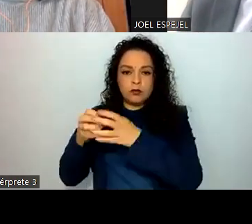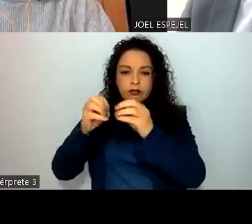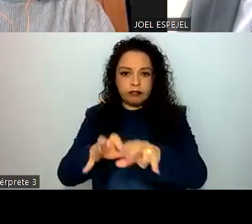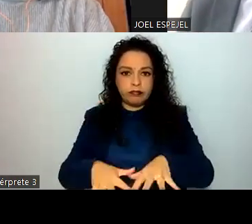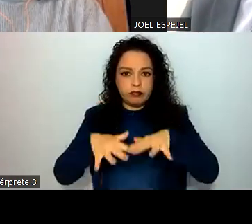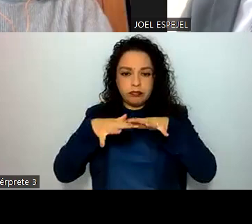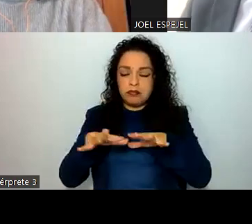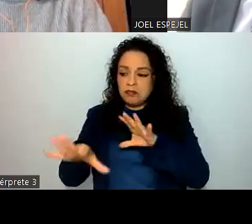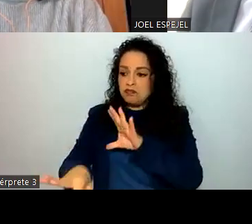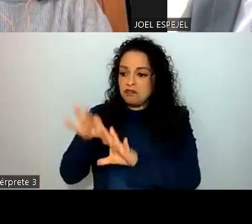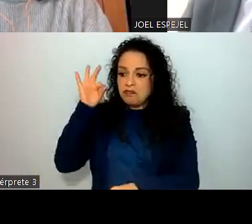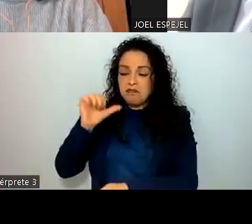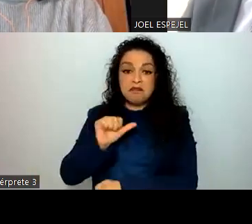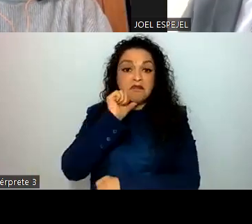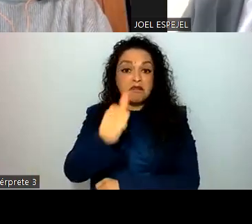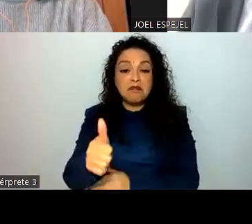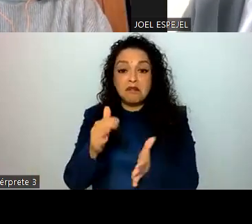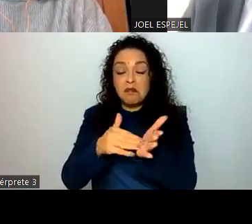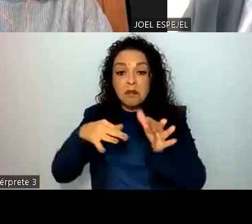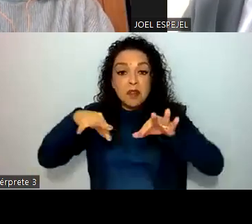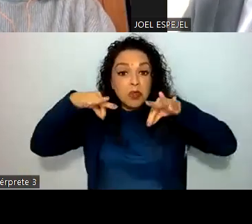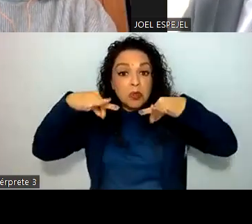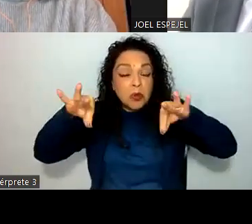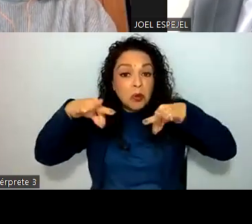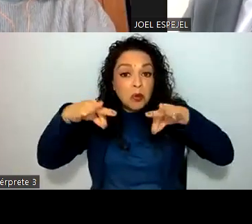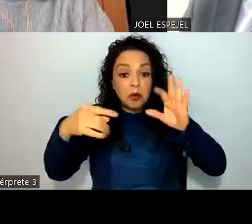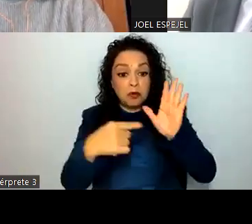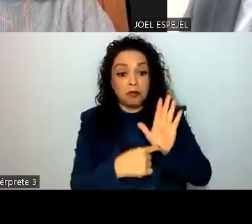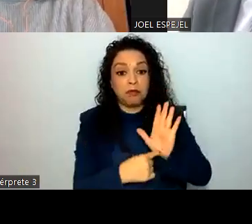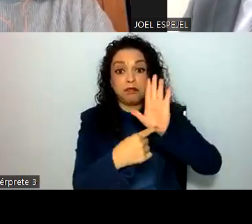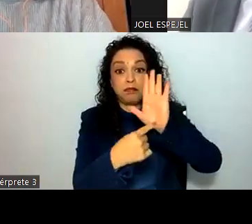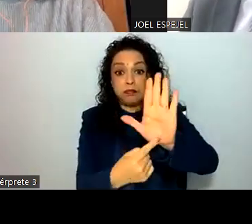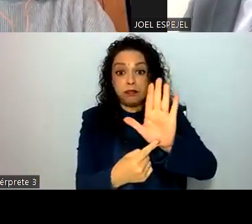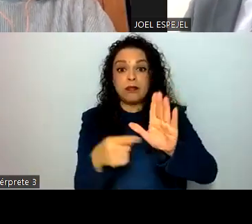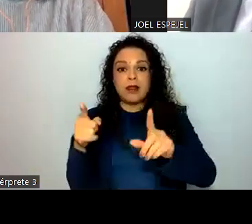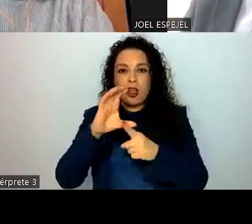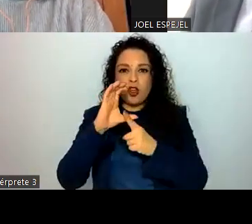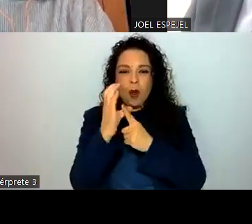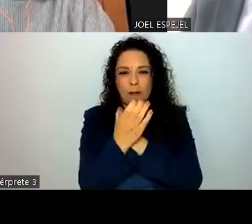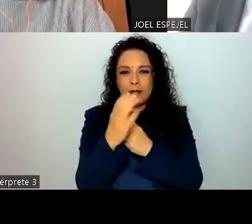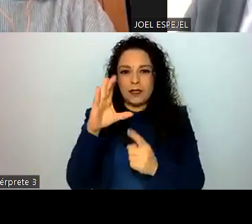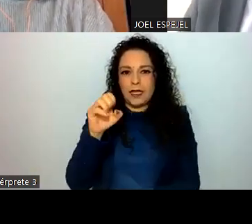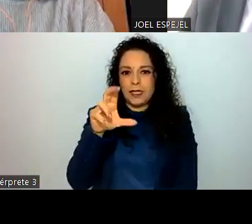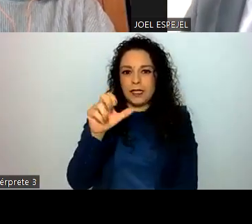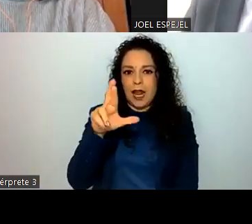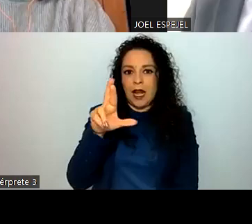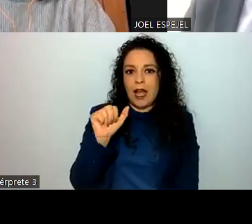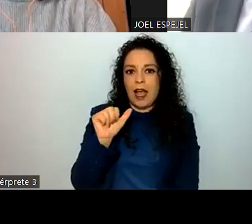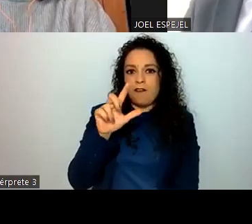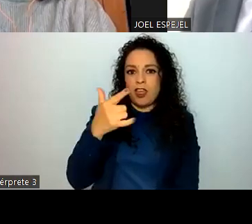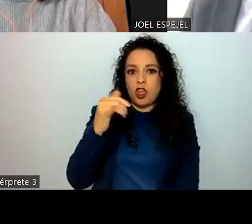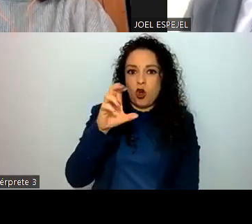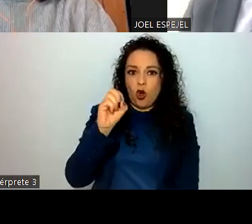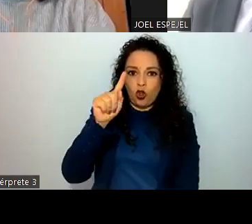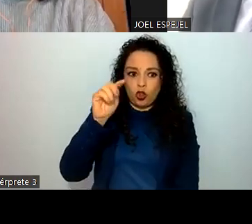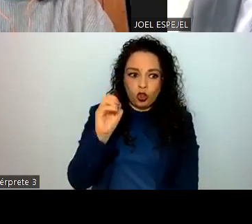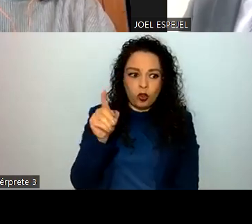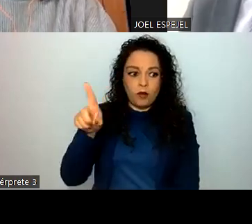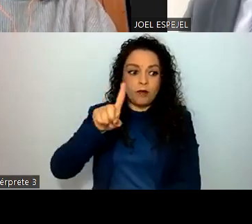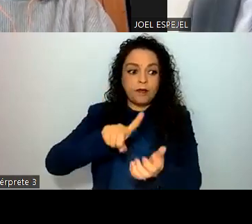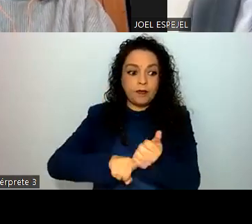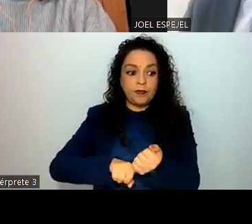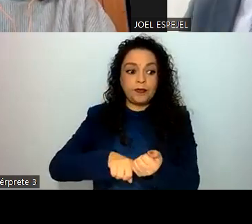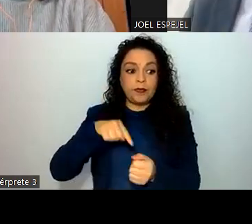fue localizado algún documento donde conste si el entonces comisionado César Cravioto fue citado y se presentó en comparecencia ante este